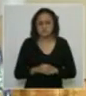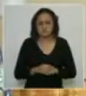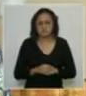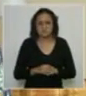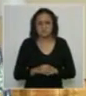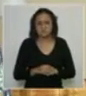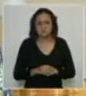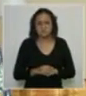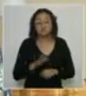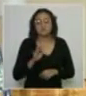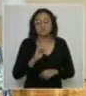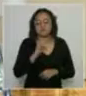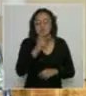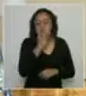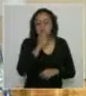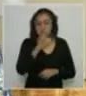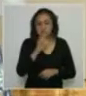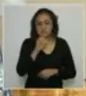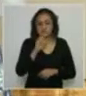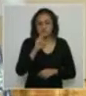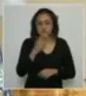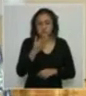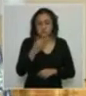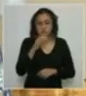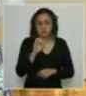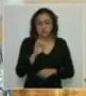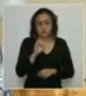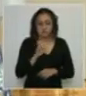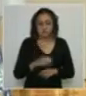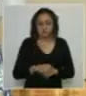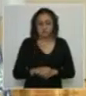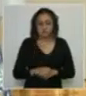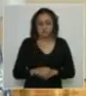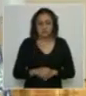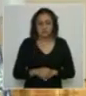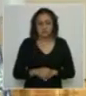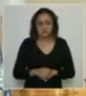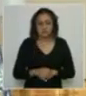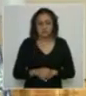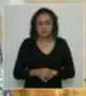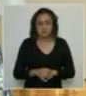Jorge. Méndez. ¿Jorge qué? Méndez. No es Méndez, ¿cómo crees?